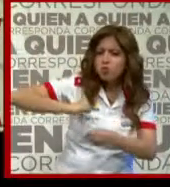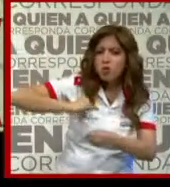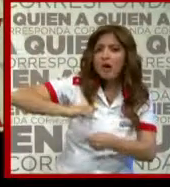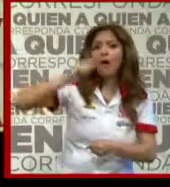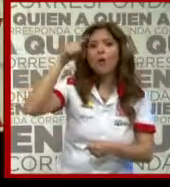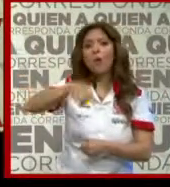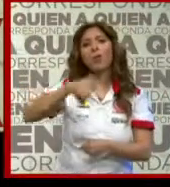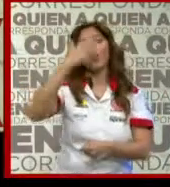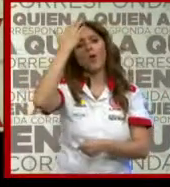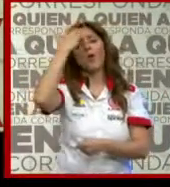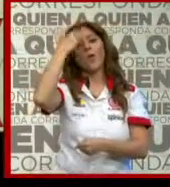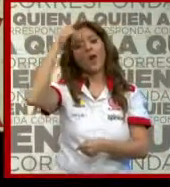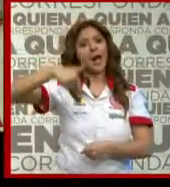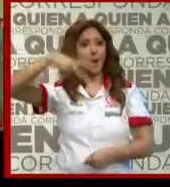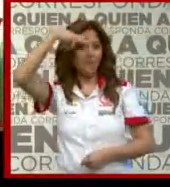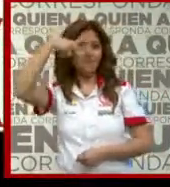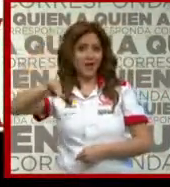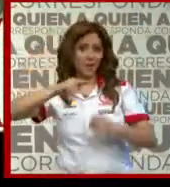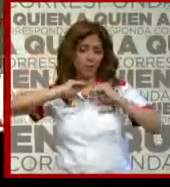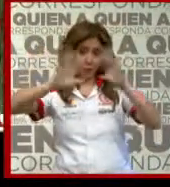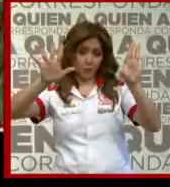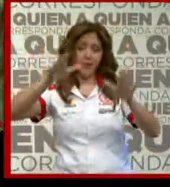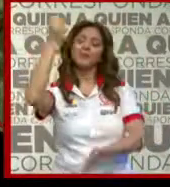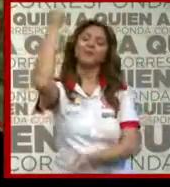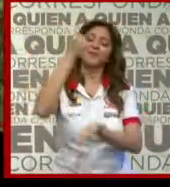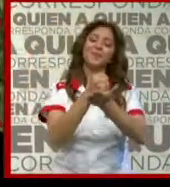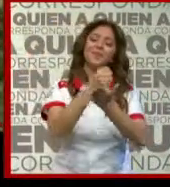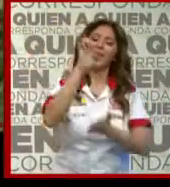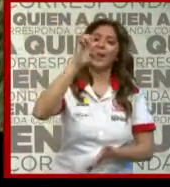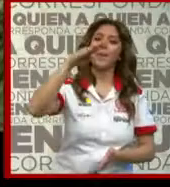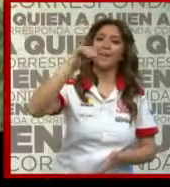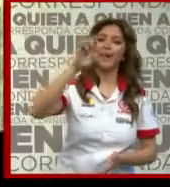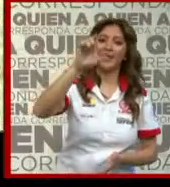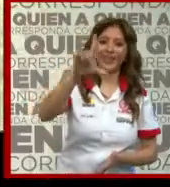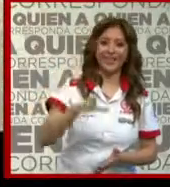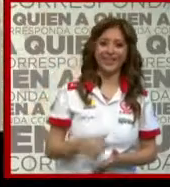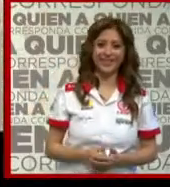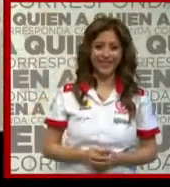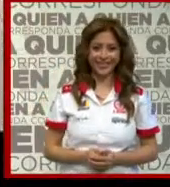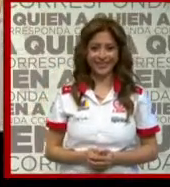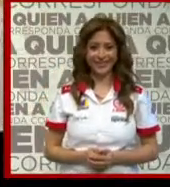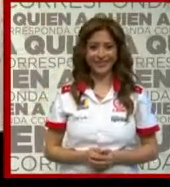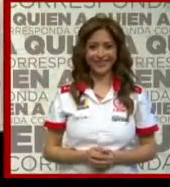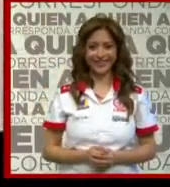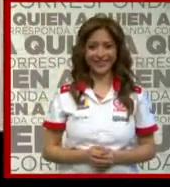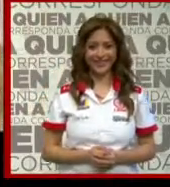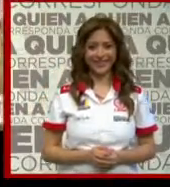parte de nuestro México, es mágico. Para quien corresponda, Emanuel Castañeda.